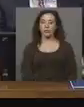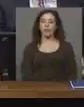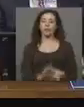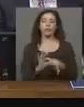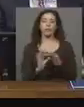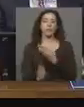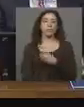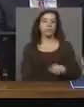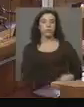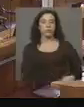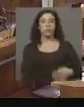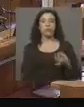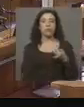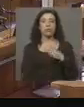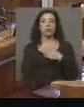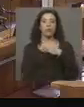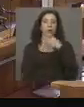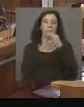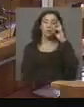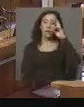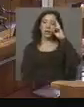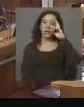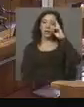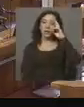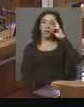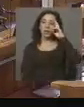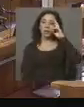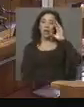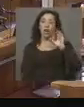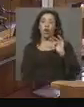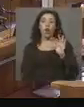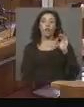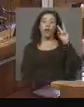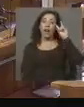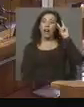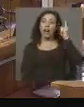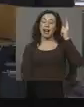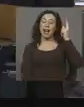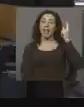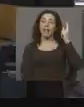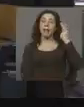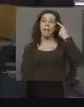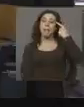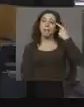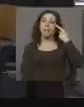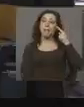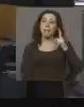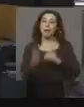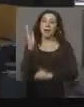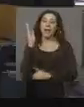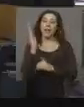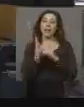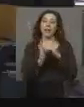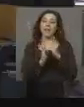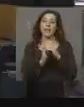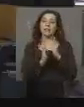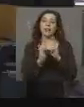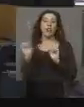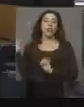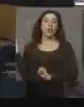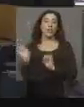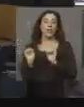Gracias, presidente. Simplemente decir y recordar que la Corfo fue creada con la idea de un desarrollo de la